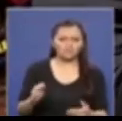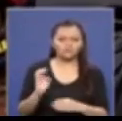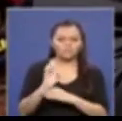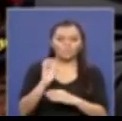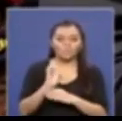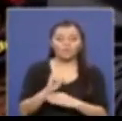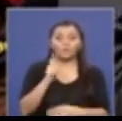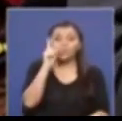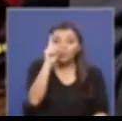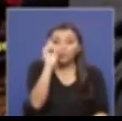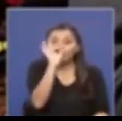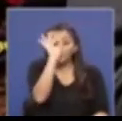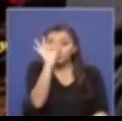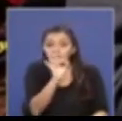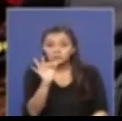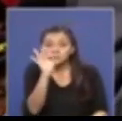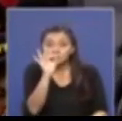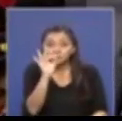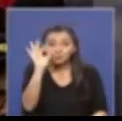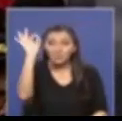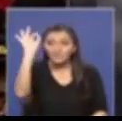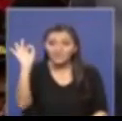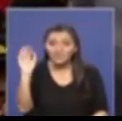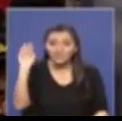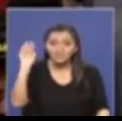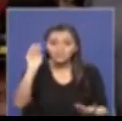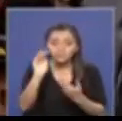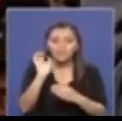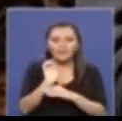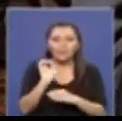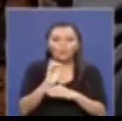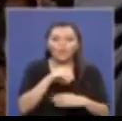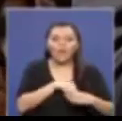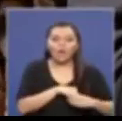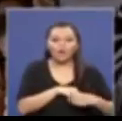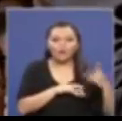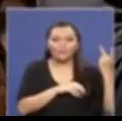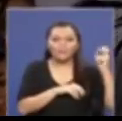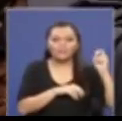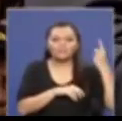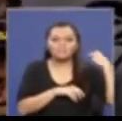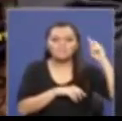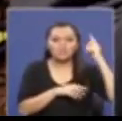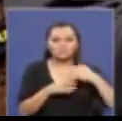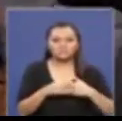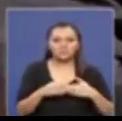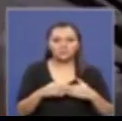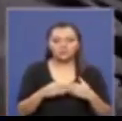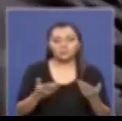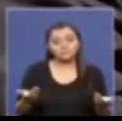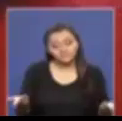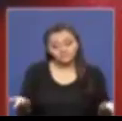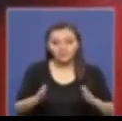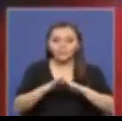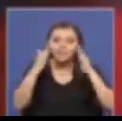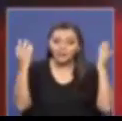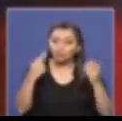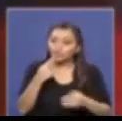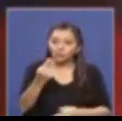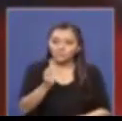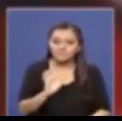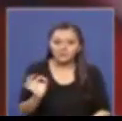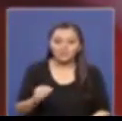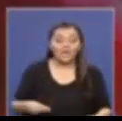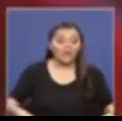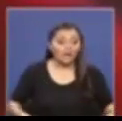un punto de energía, de pérdidas de energía eléctrica, presidente, el Ecuador se ahorra $20 millones. Hemos tenido... Esto es lo que no sale en el periódico, ¿no? Solo